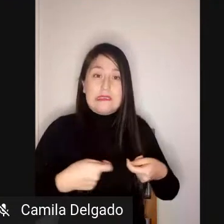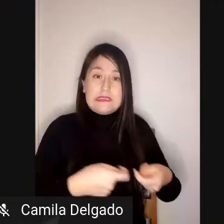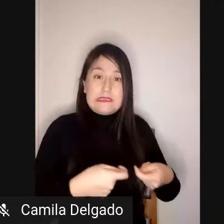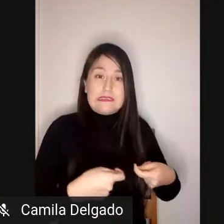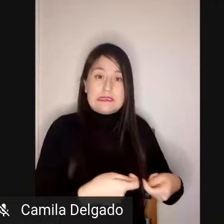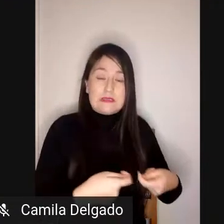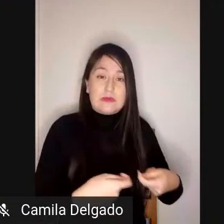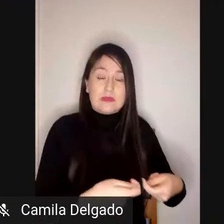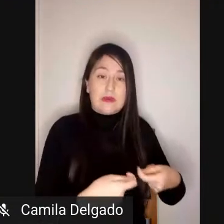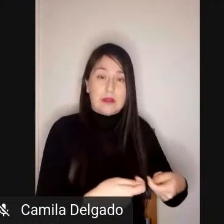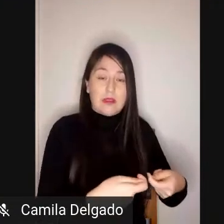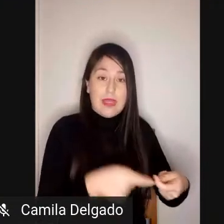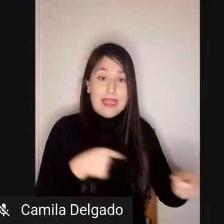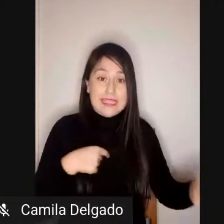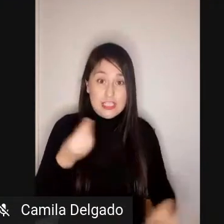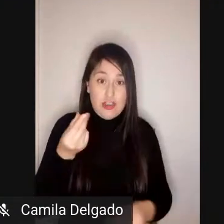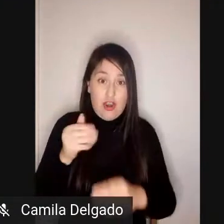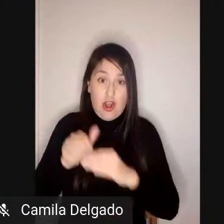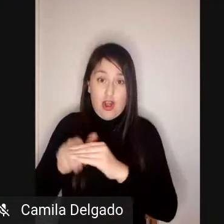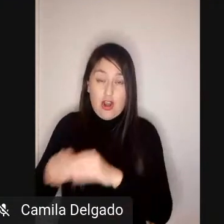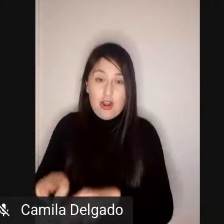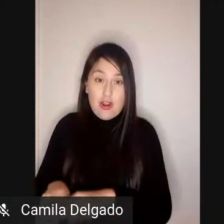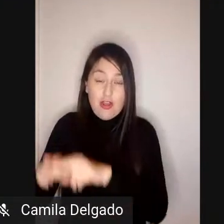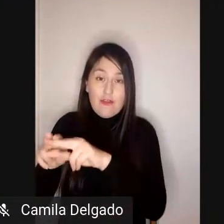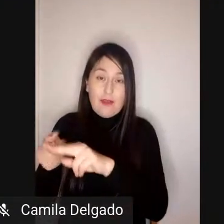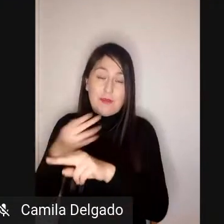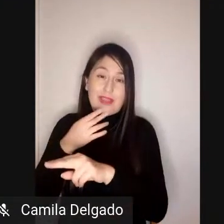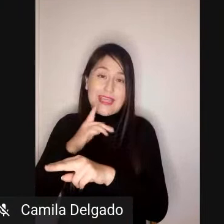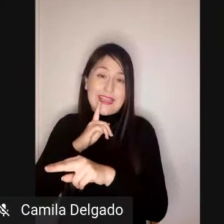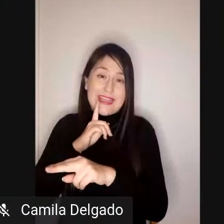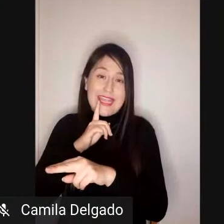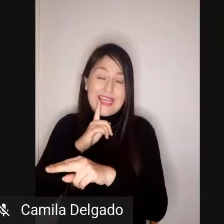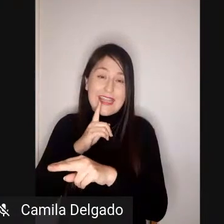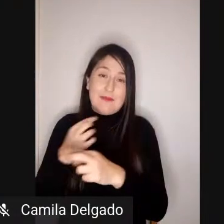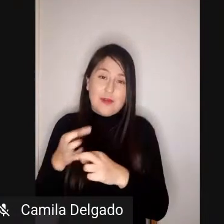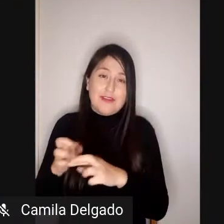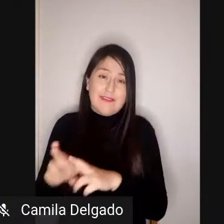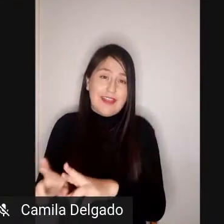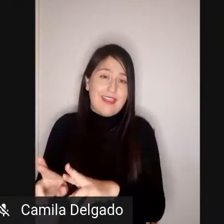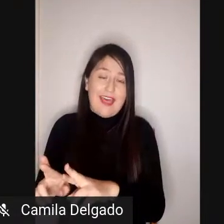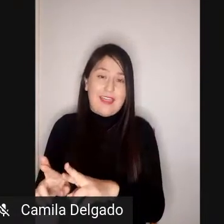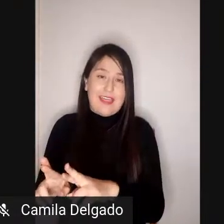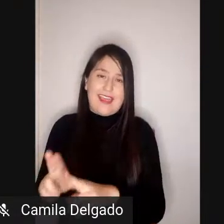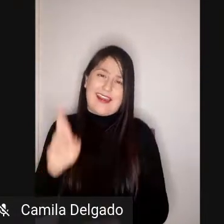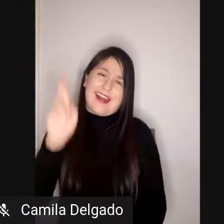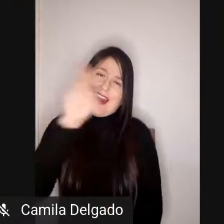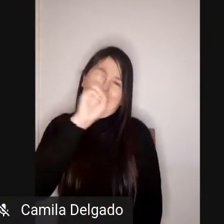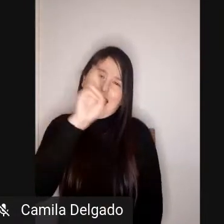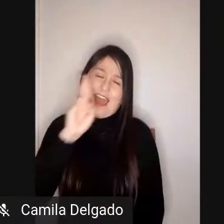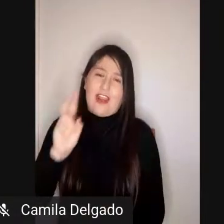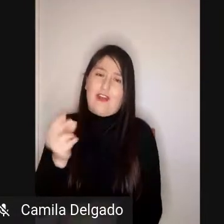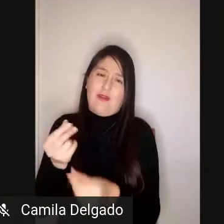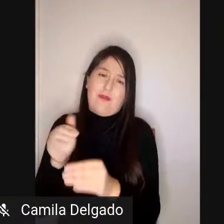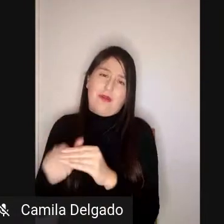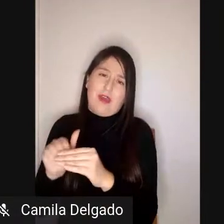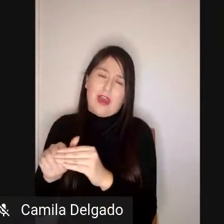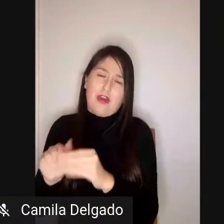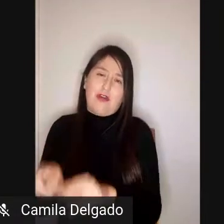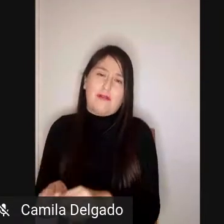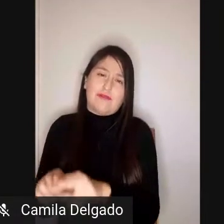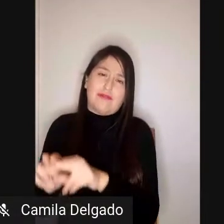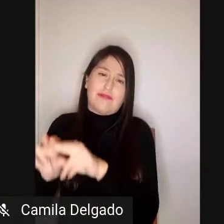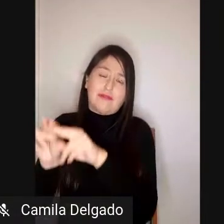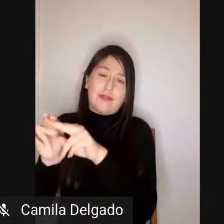tienen otros bienes y otras posibilidades. Muy rara la gente que ahorra mucha plata. Digo, no que ahorraron 2 millones, ¿no? Porque ya